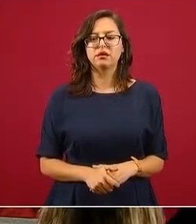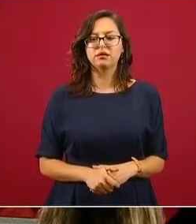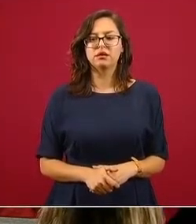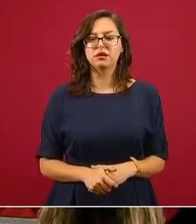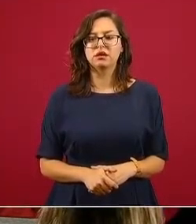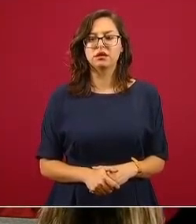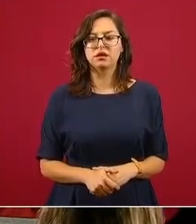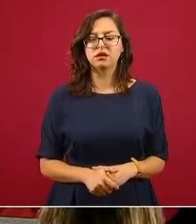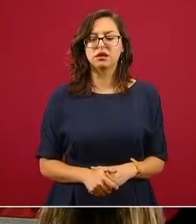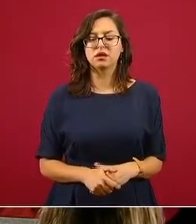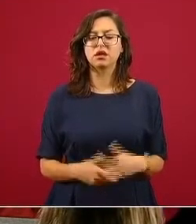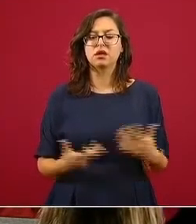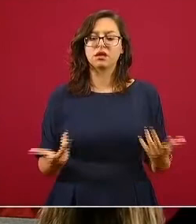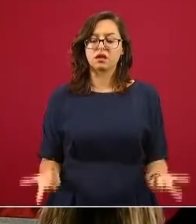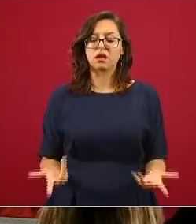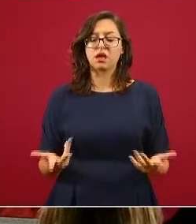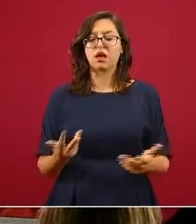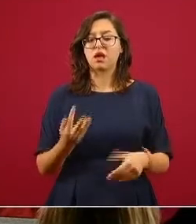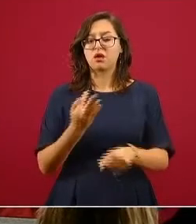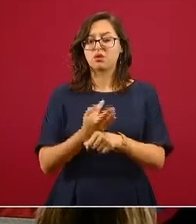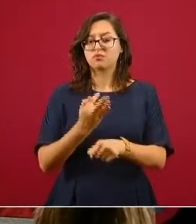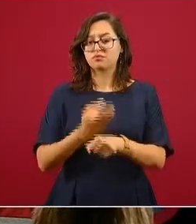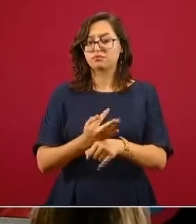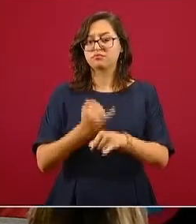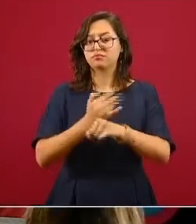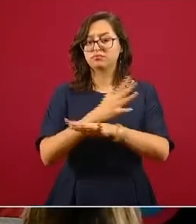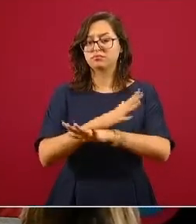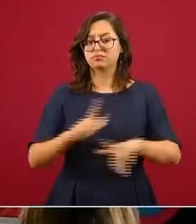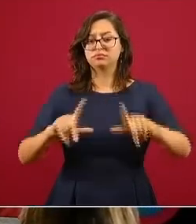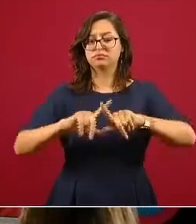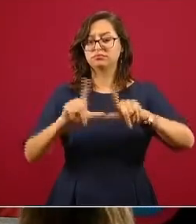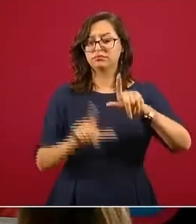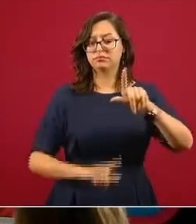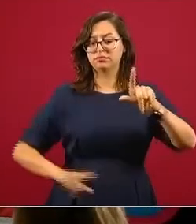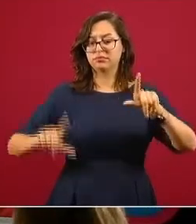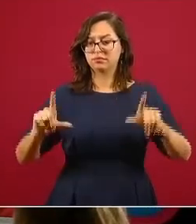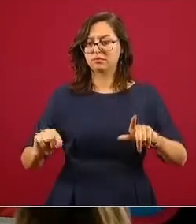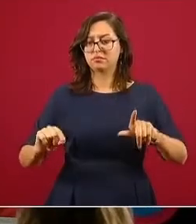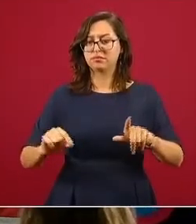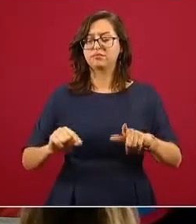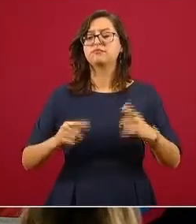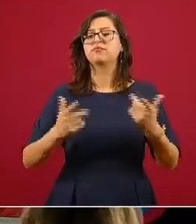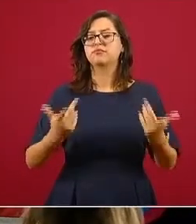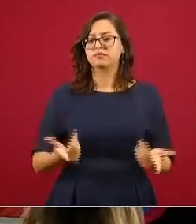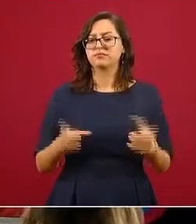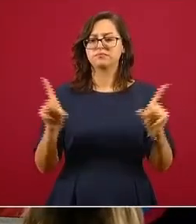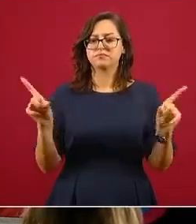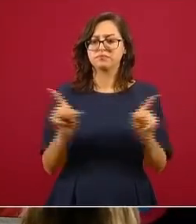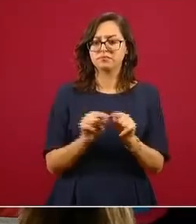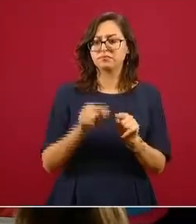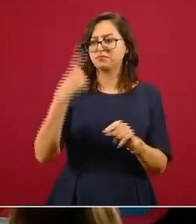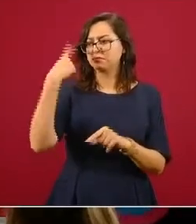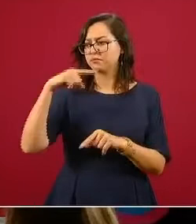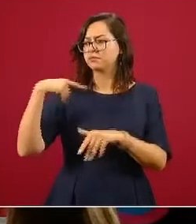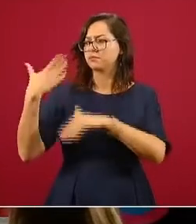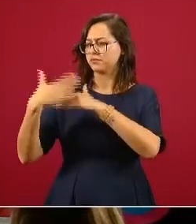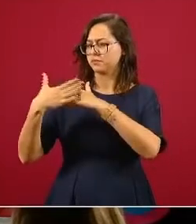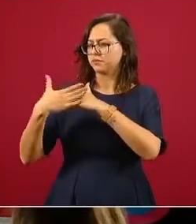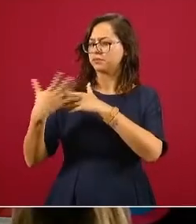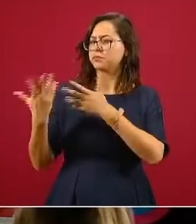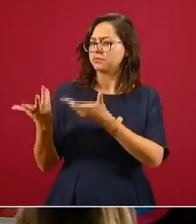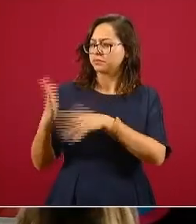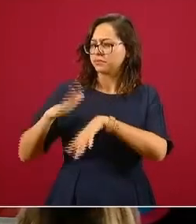las información del escenario nacional para poder dar tiempo también a las siguientes presentaciones. Más